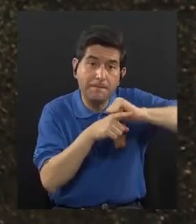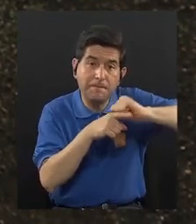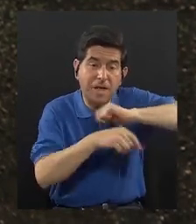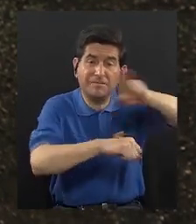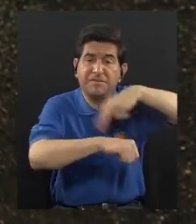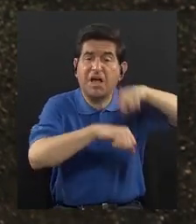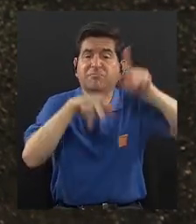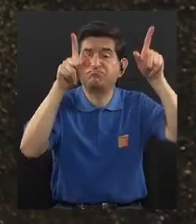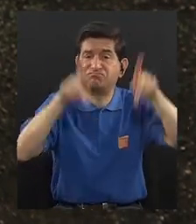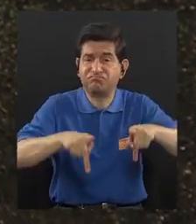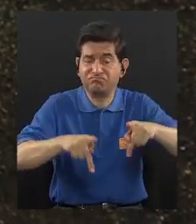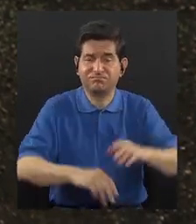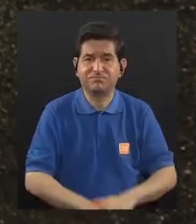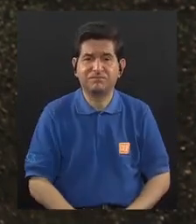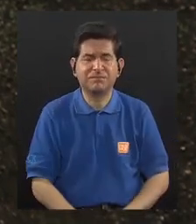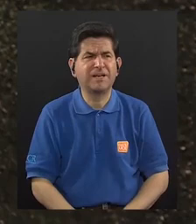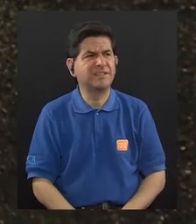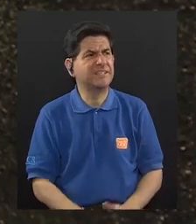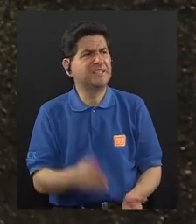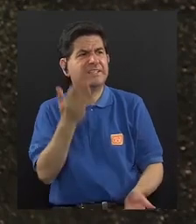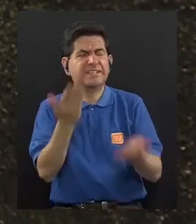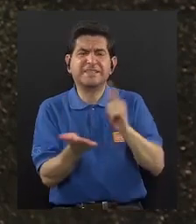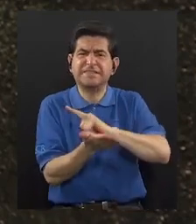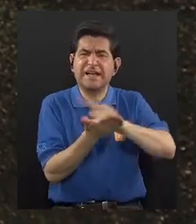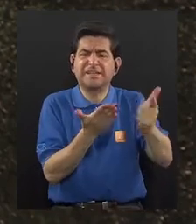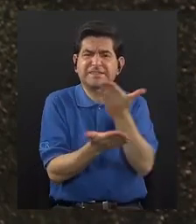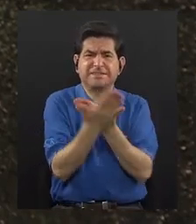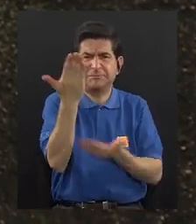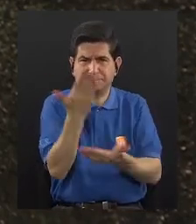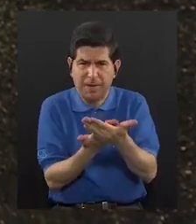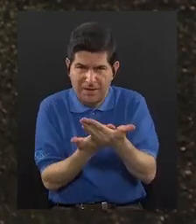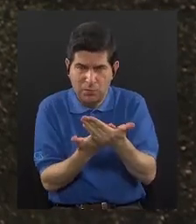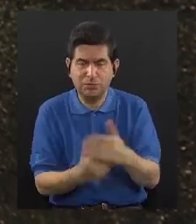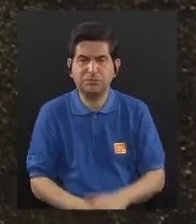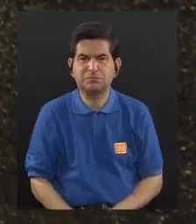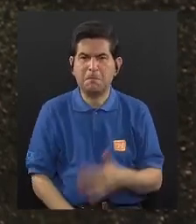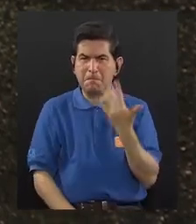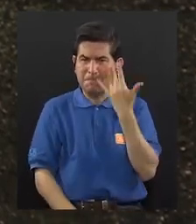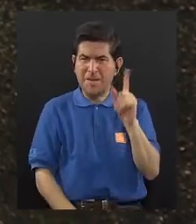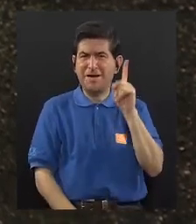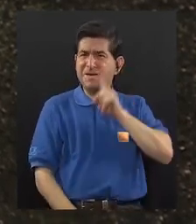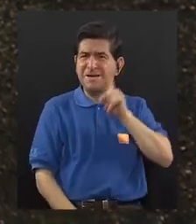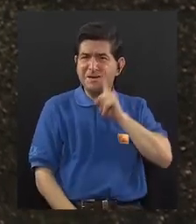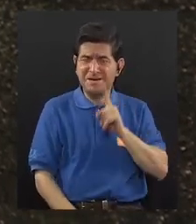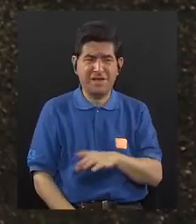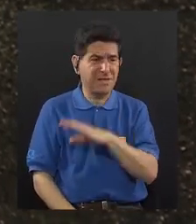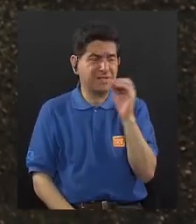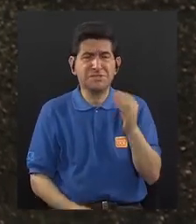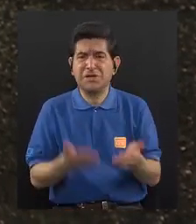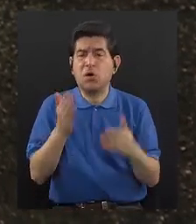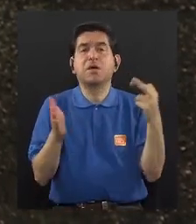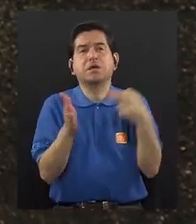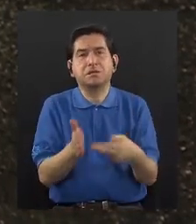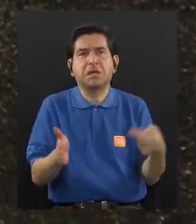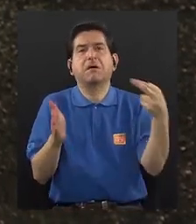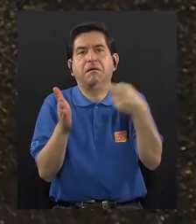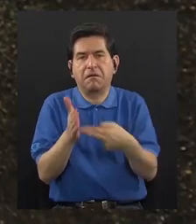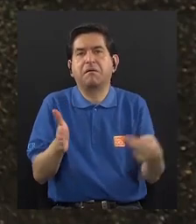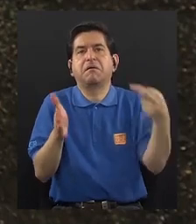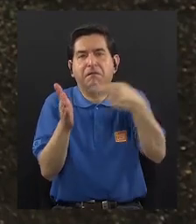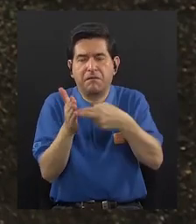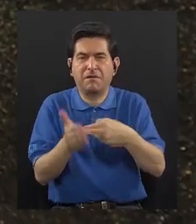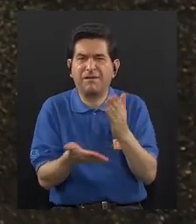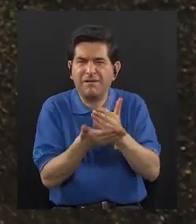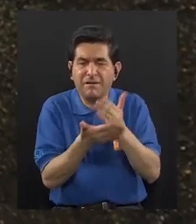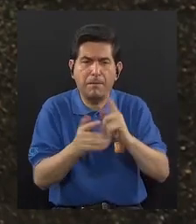prácticas comunes de la gente que es más que todo el lavado de manos y a veces parece mentira y parece algo como reiterativo y